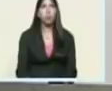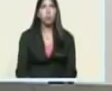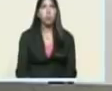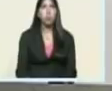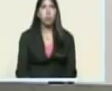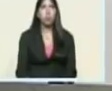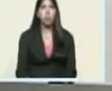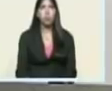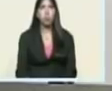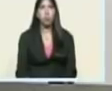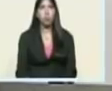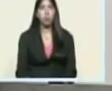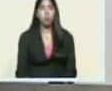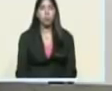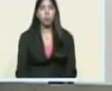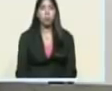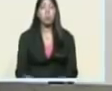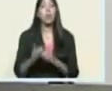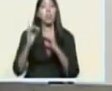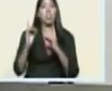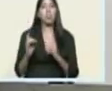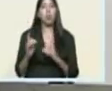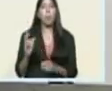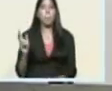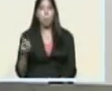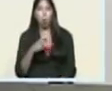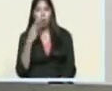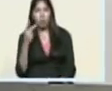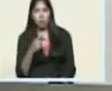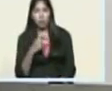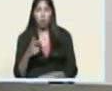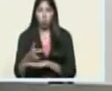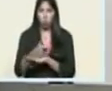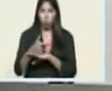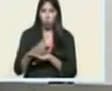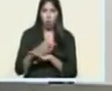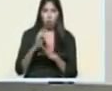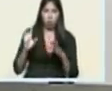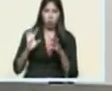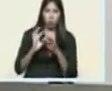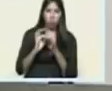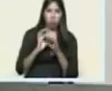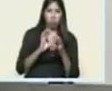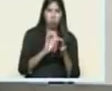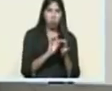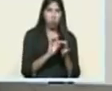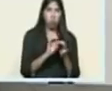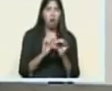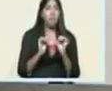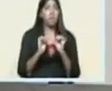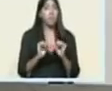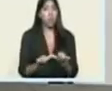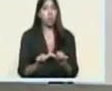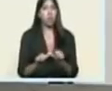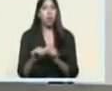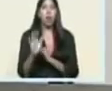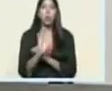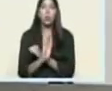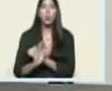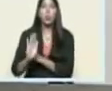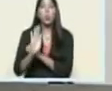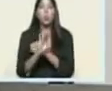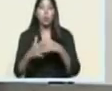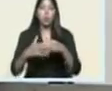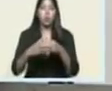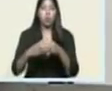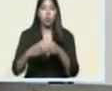de una acción política, de una acción gubernamental permanente de protección y